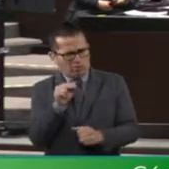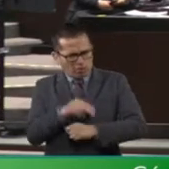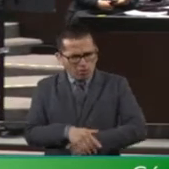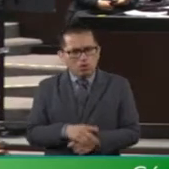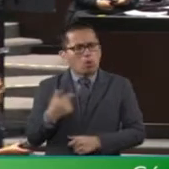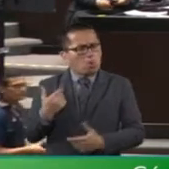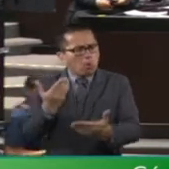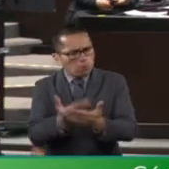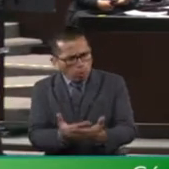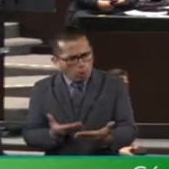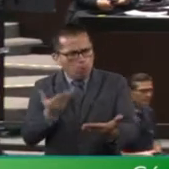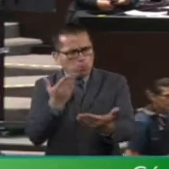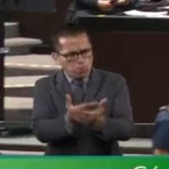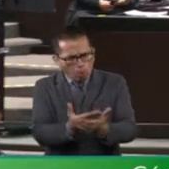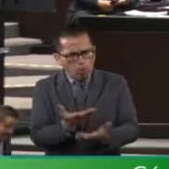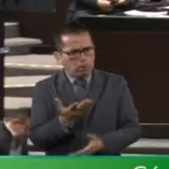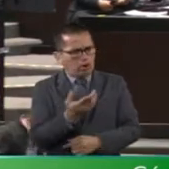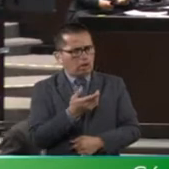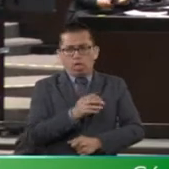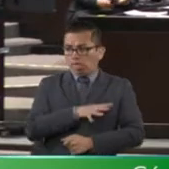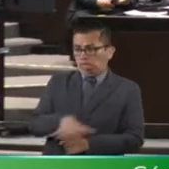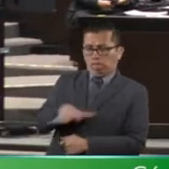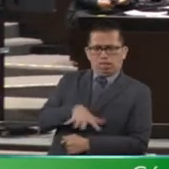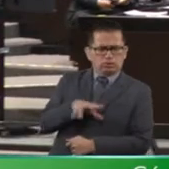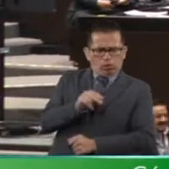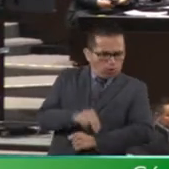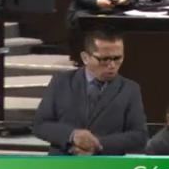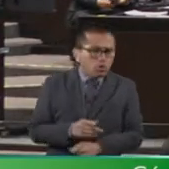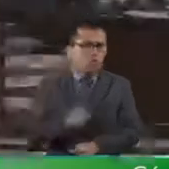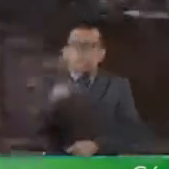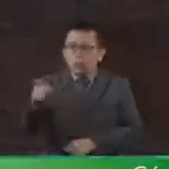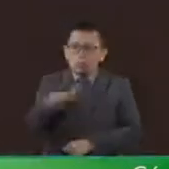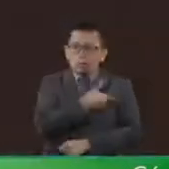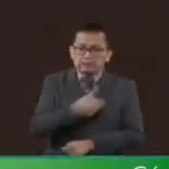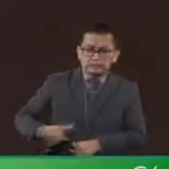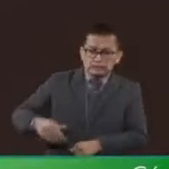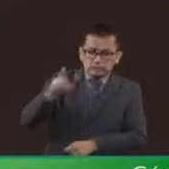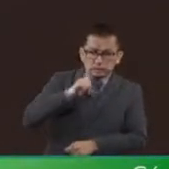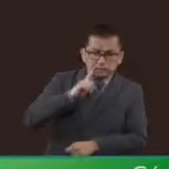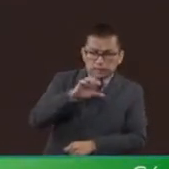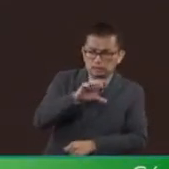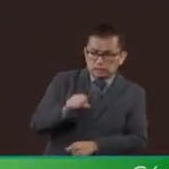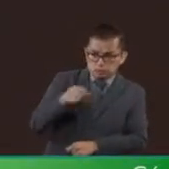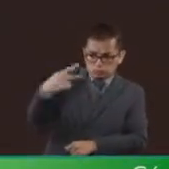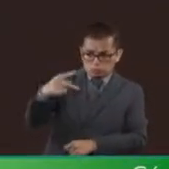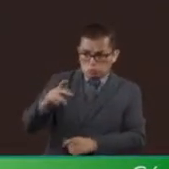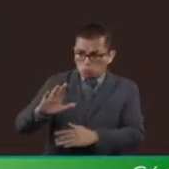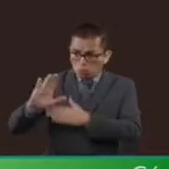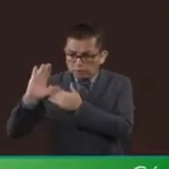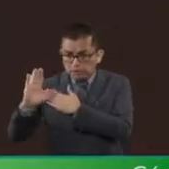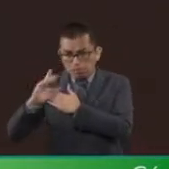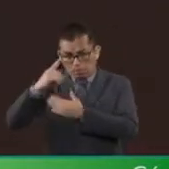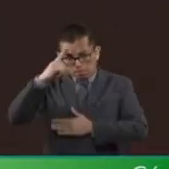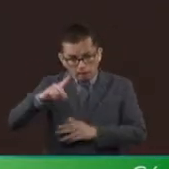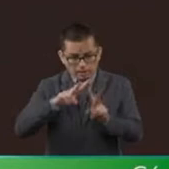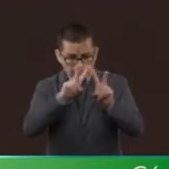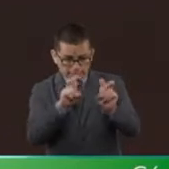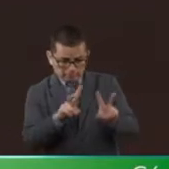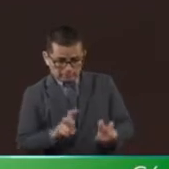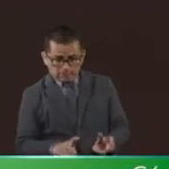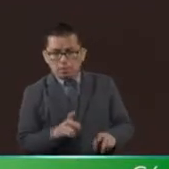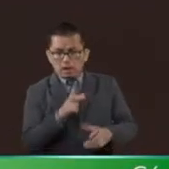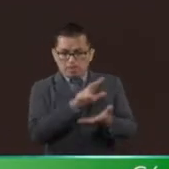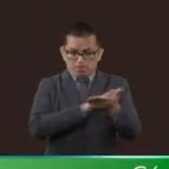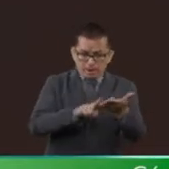Uno que le tome la palabra a la presidenta Sheinbaum y a su equipo en su compromiso con la agenda verde y la